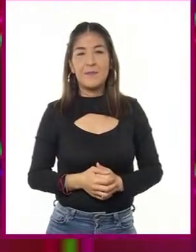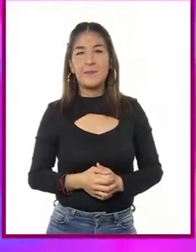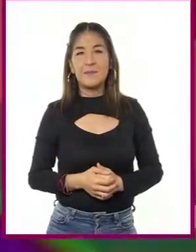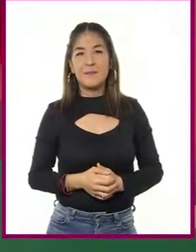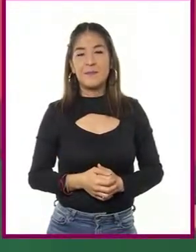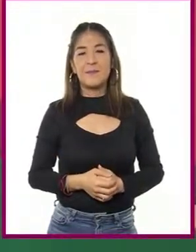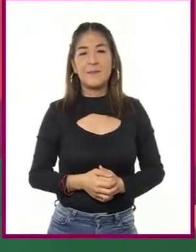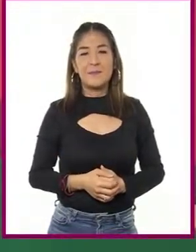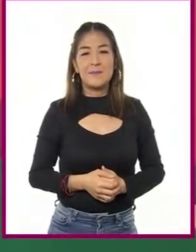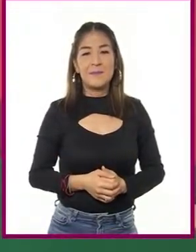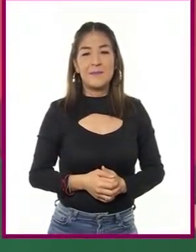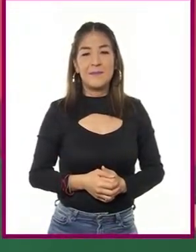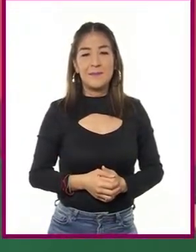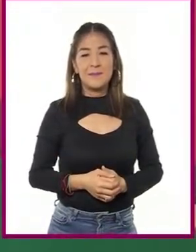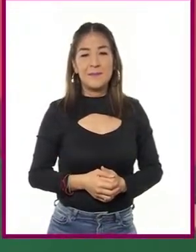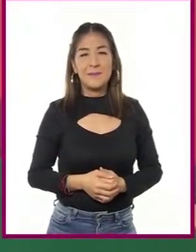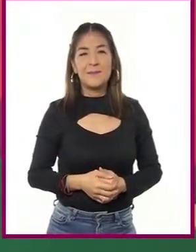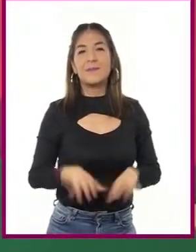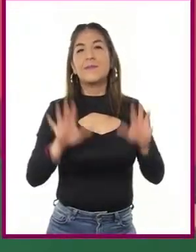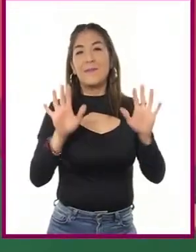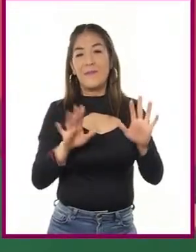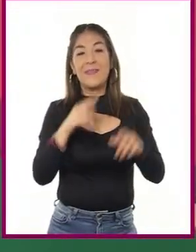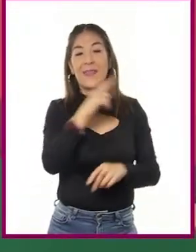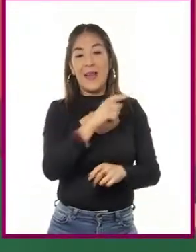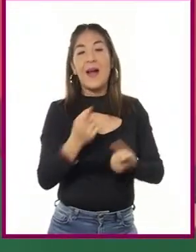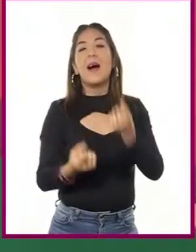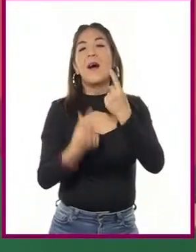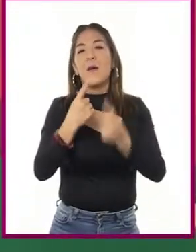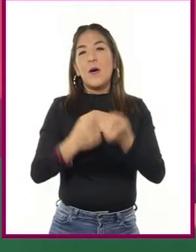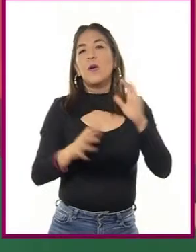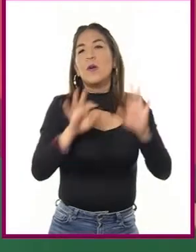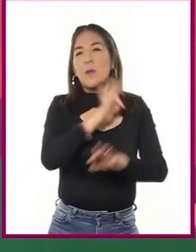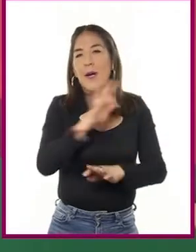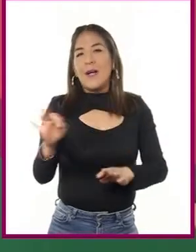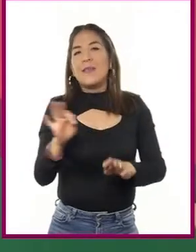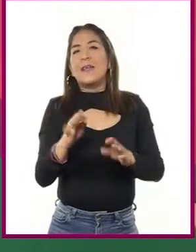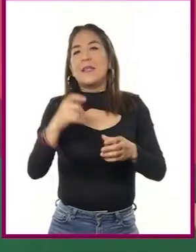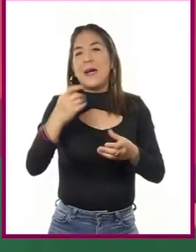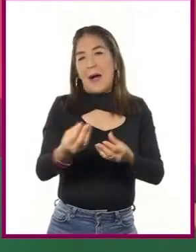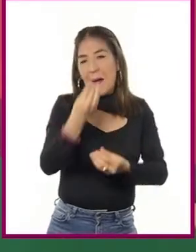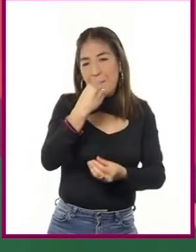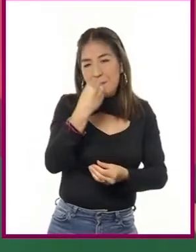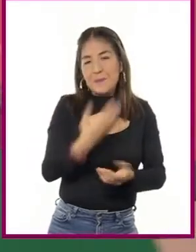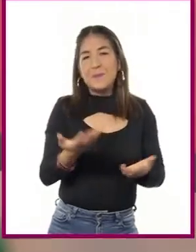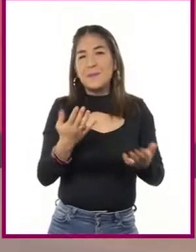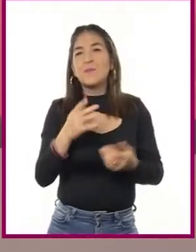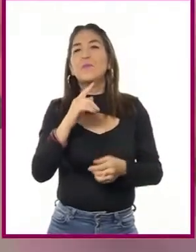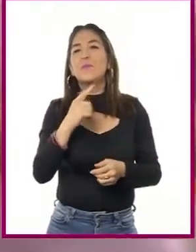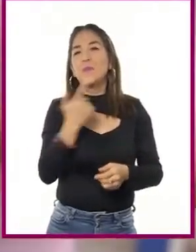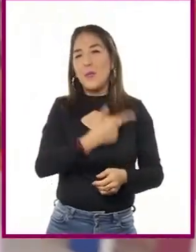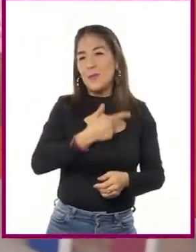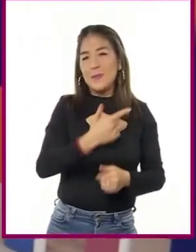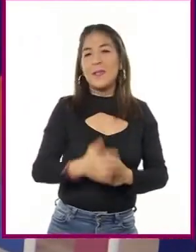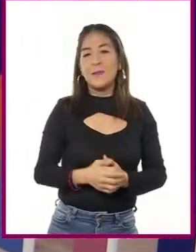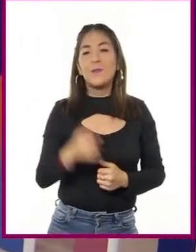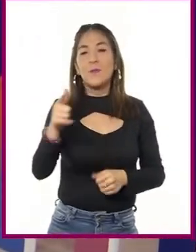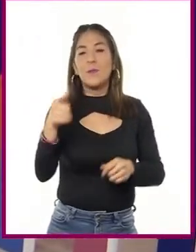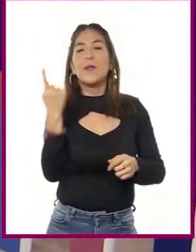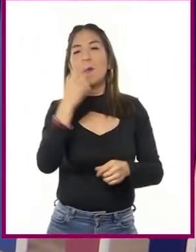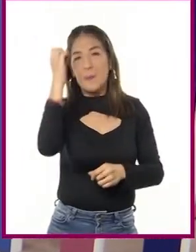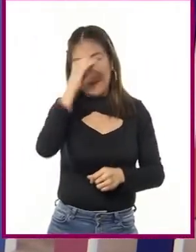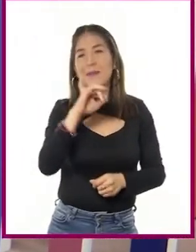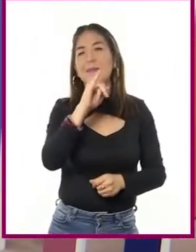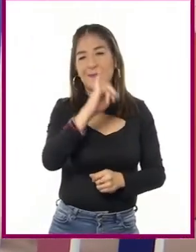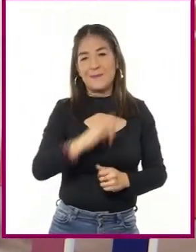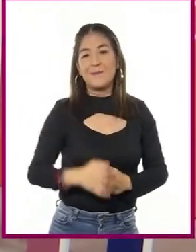casa. Bueno, algunos podrían ser una buena botanita, maestra. ¿Cómo la ve? Pues